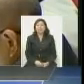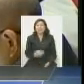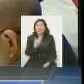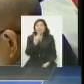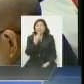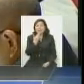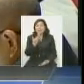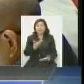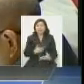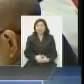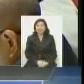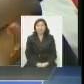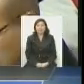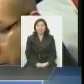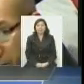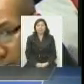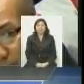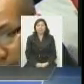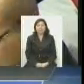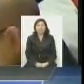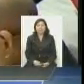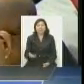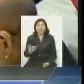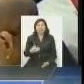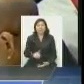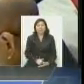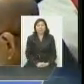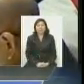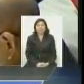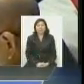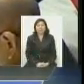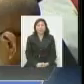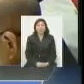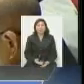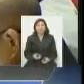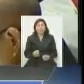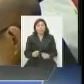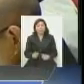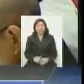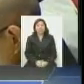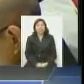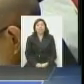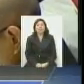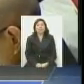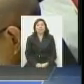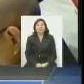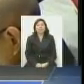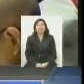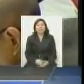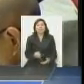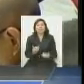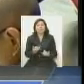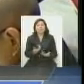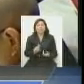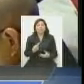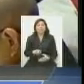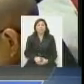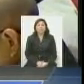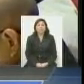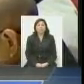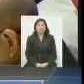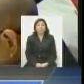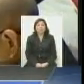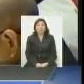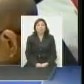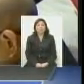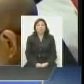quiénes debemos sentar aquí? Y presidente, yo pediría por su intermedio que se abra una comisión investigadora. ¿Qué ha hecho EMSA con esos millones de